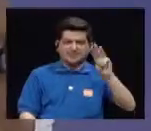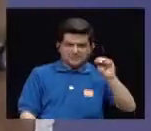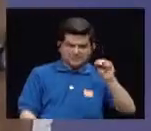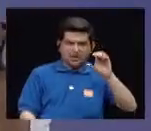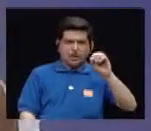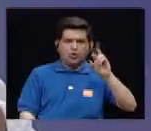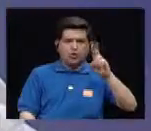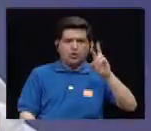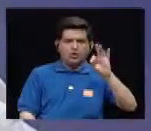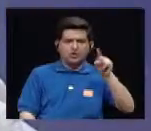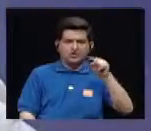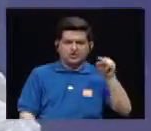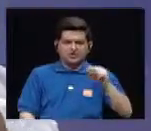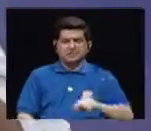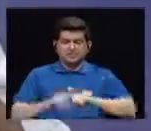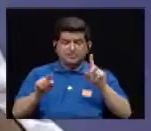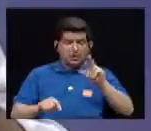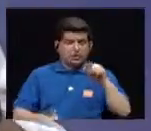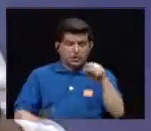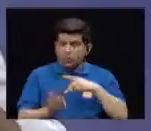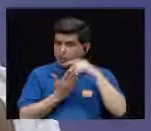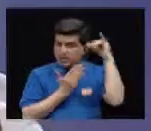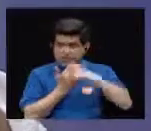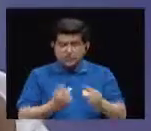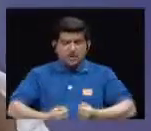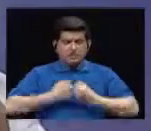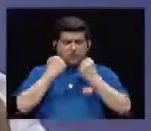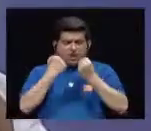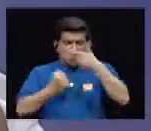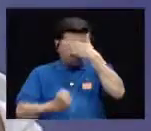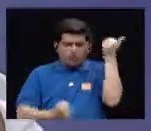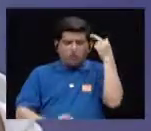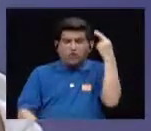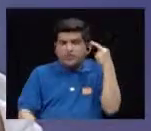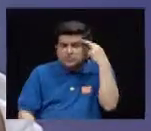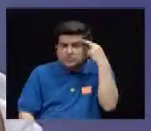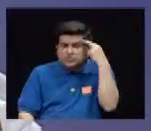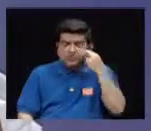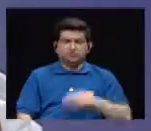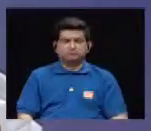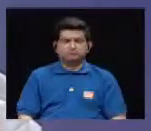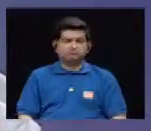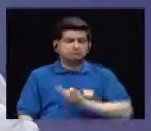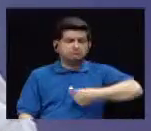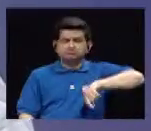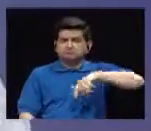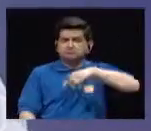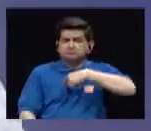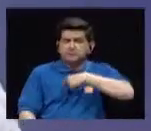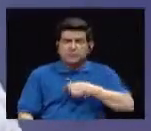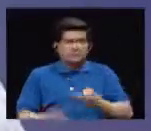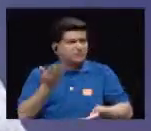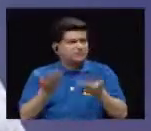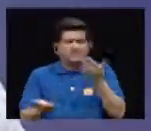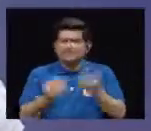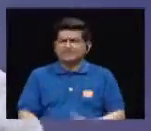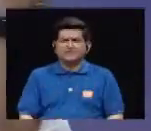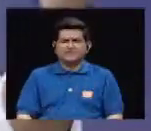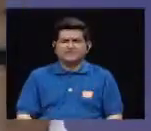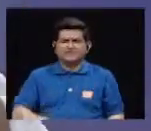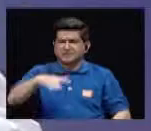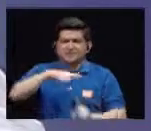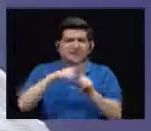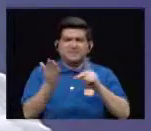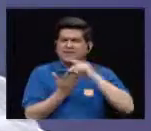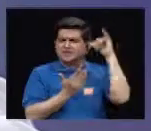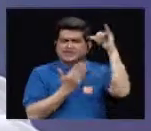Pero es más, de no haber sido por este proyecto del Héroe Olvidado, no hubiese, digamos,